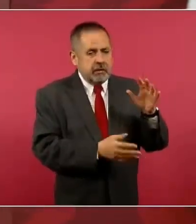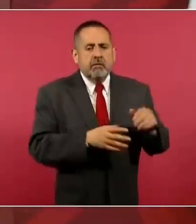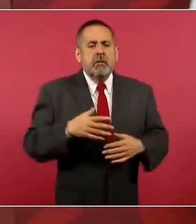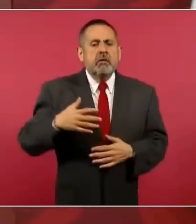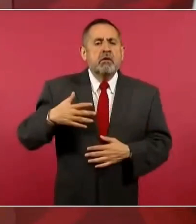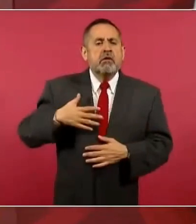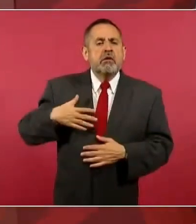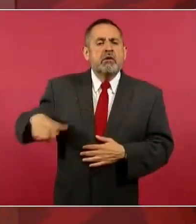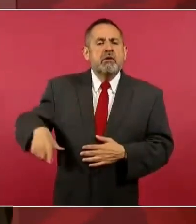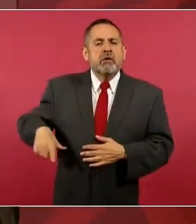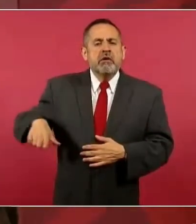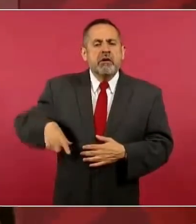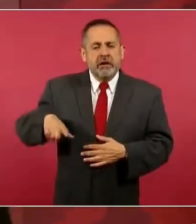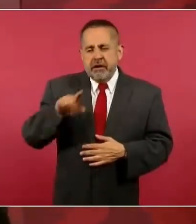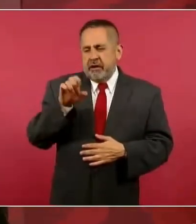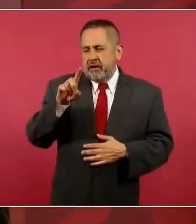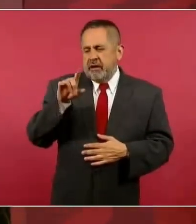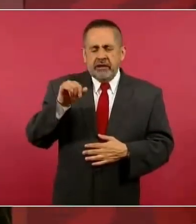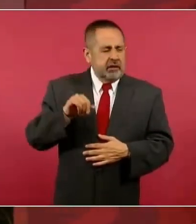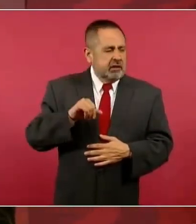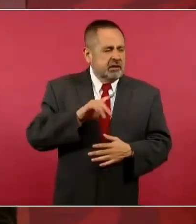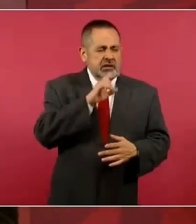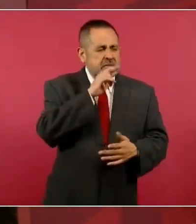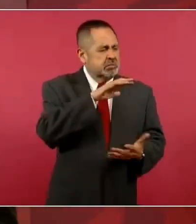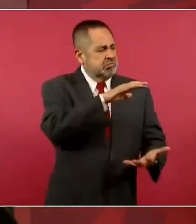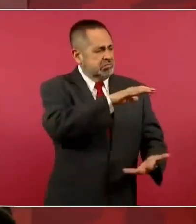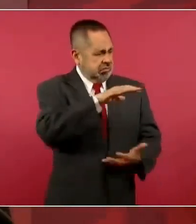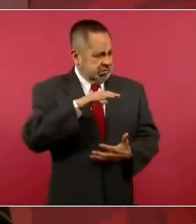pasó a formar parte de la deuda pública.